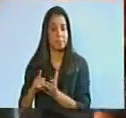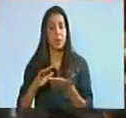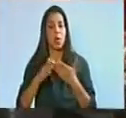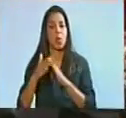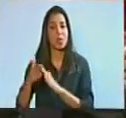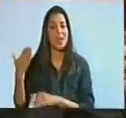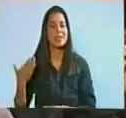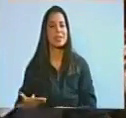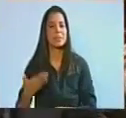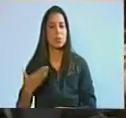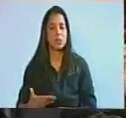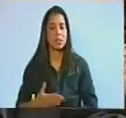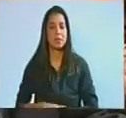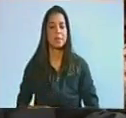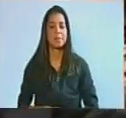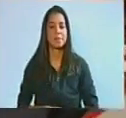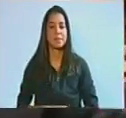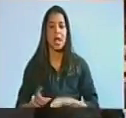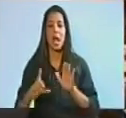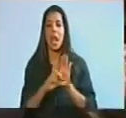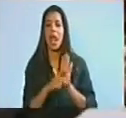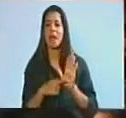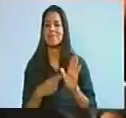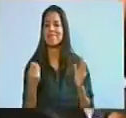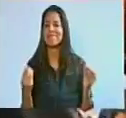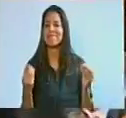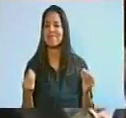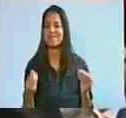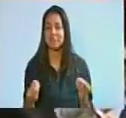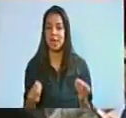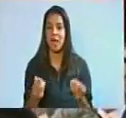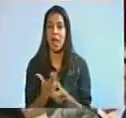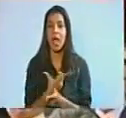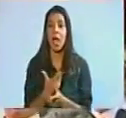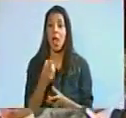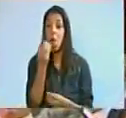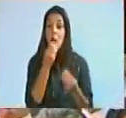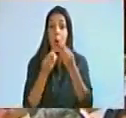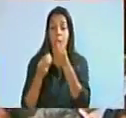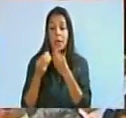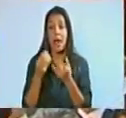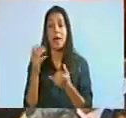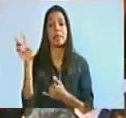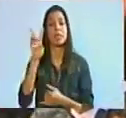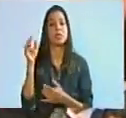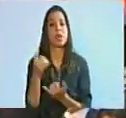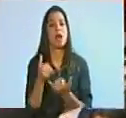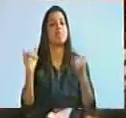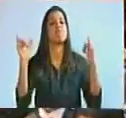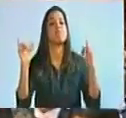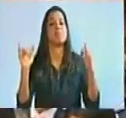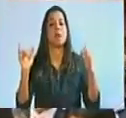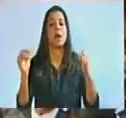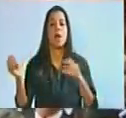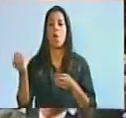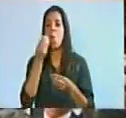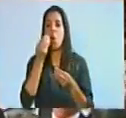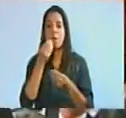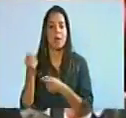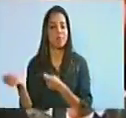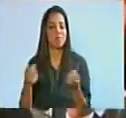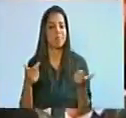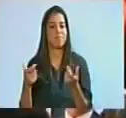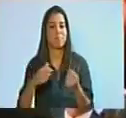sectores. Por otro lado, la ley busca garantizar la soberanía alimentaria y el abastecimiento soberano de nuestro